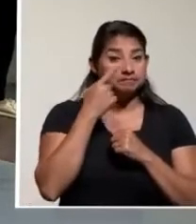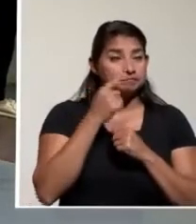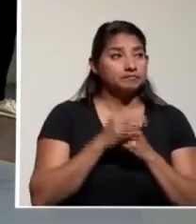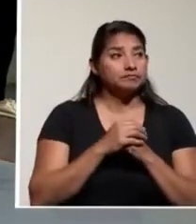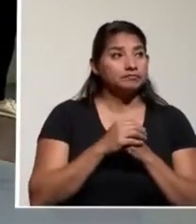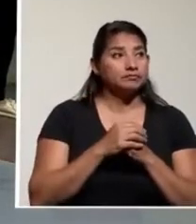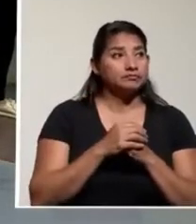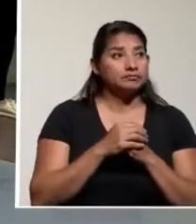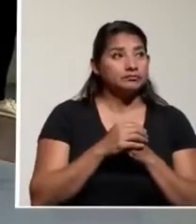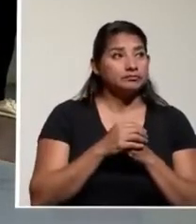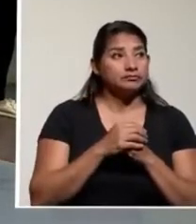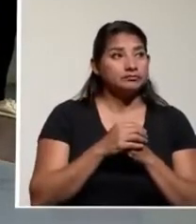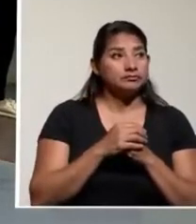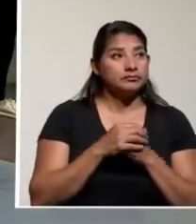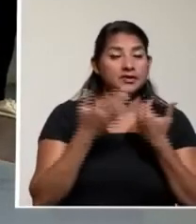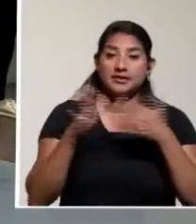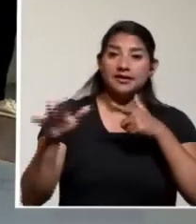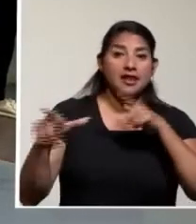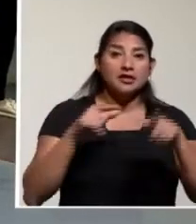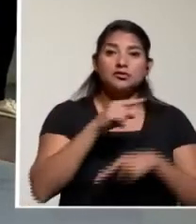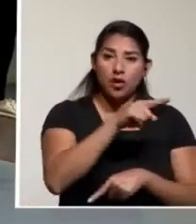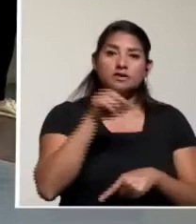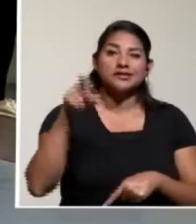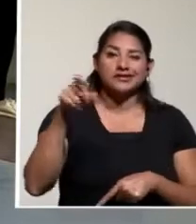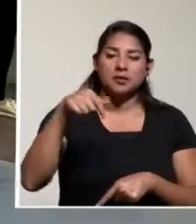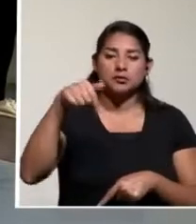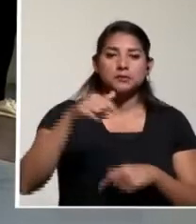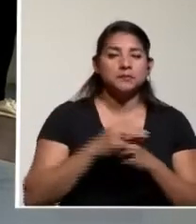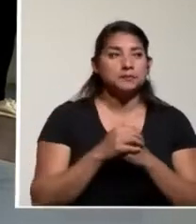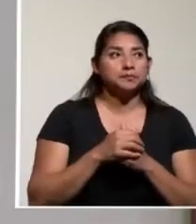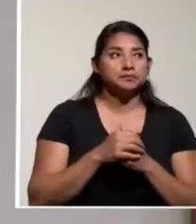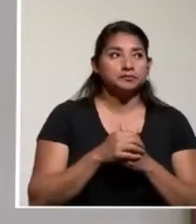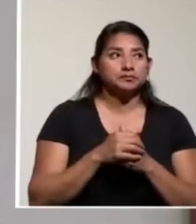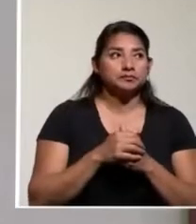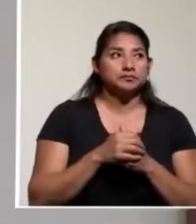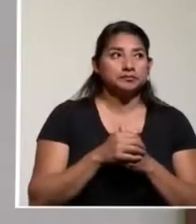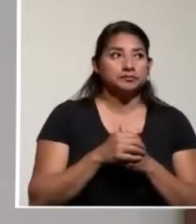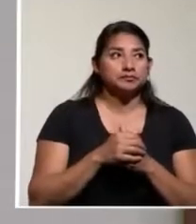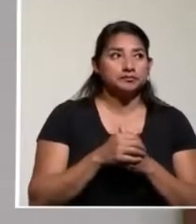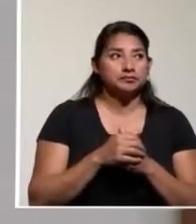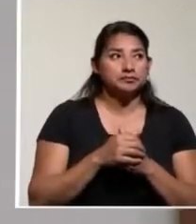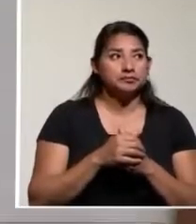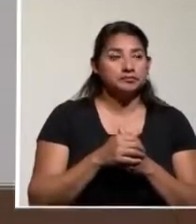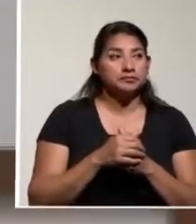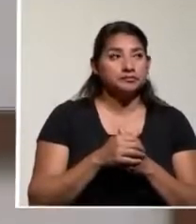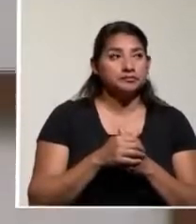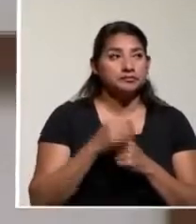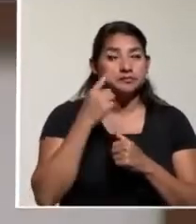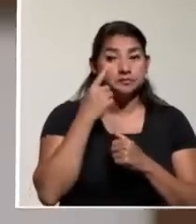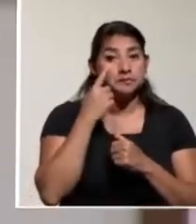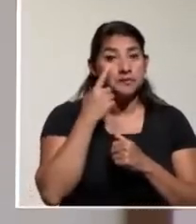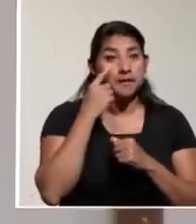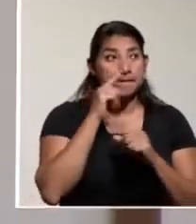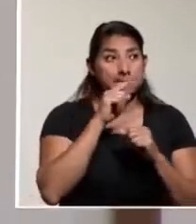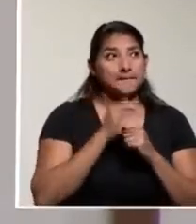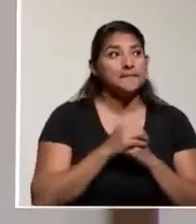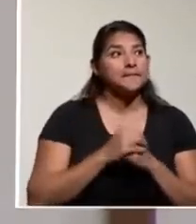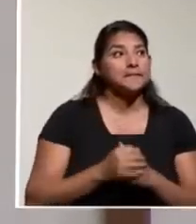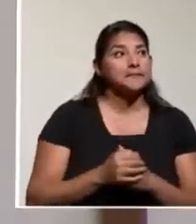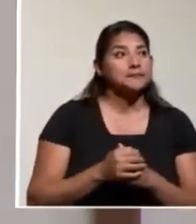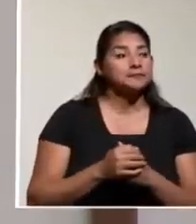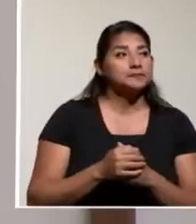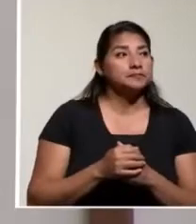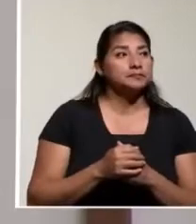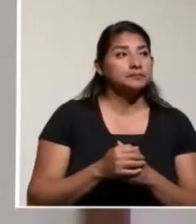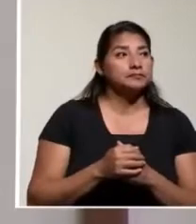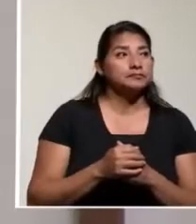Y listo, eso es todo. Por ahí Niña Carla los está enseñando. Vayan preparando eso,